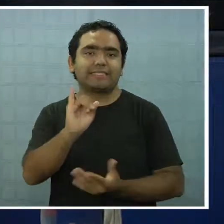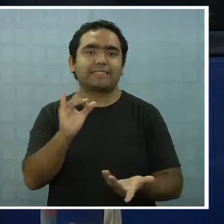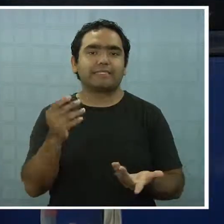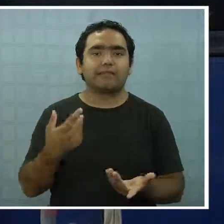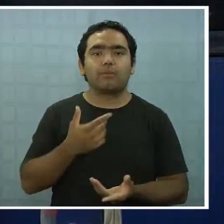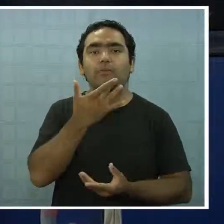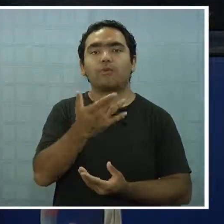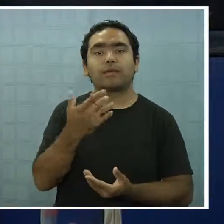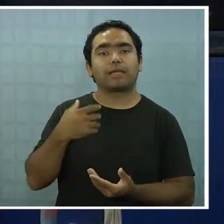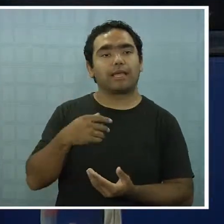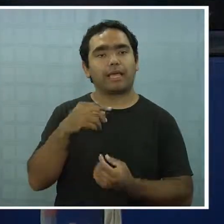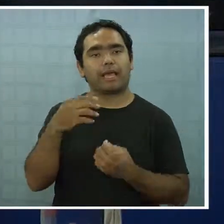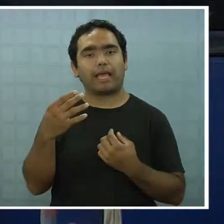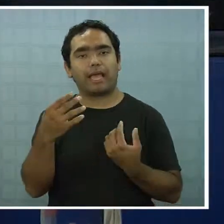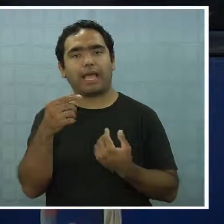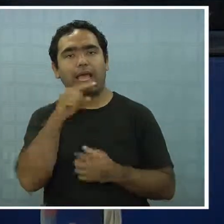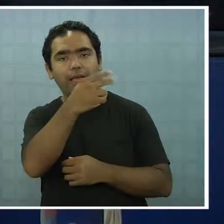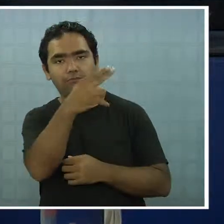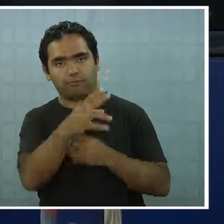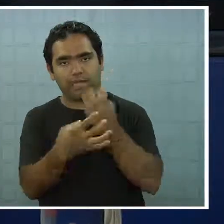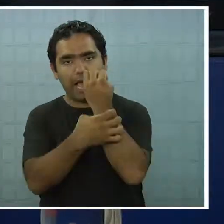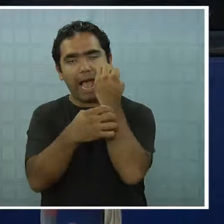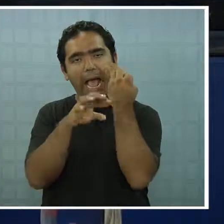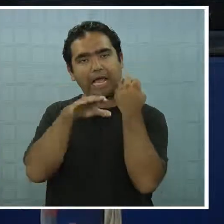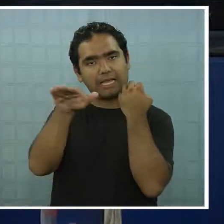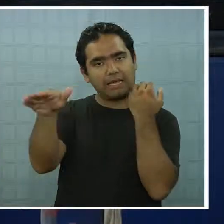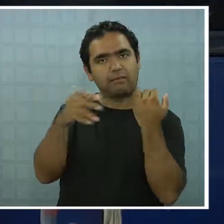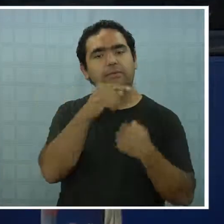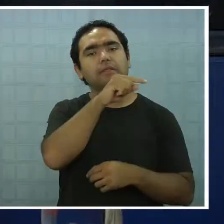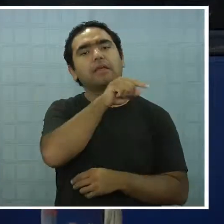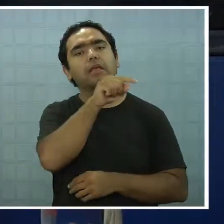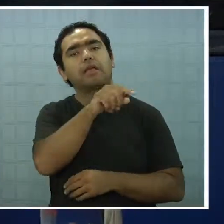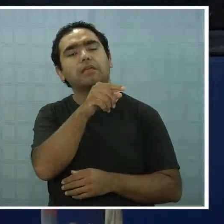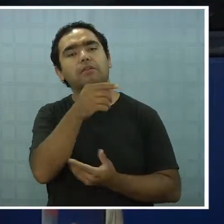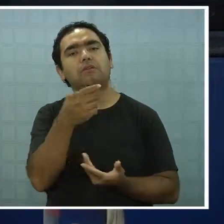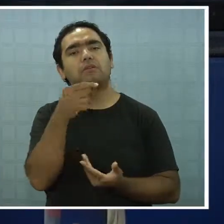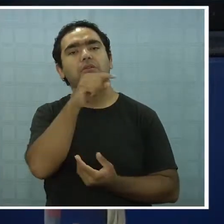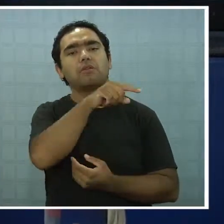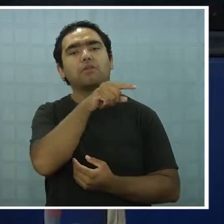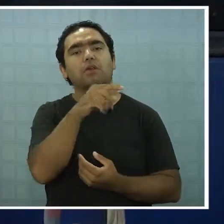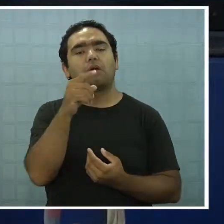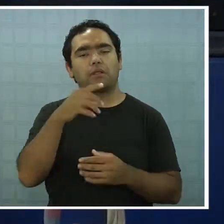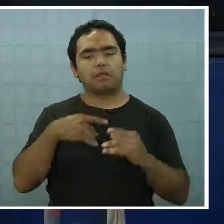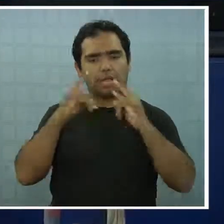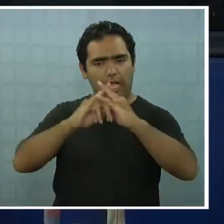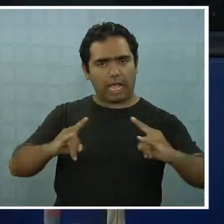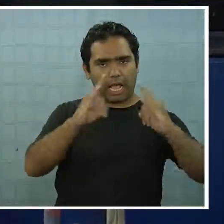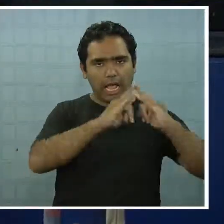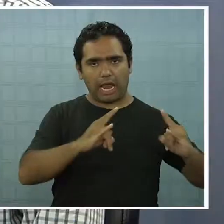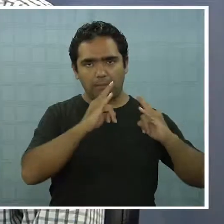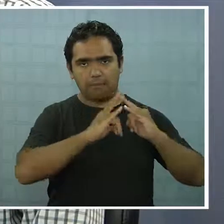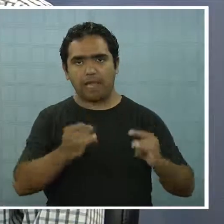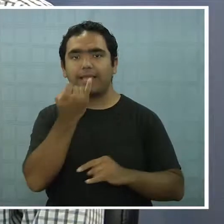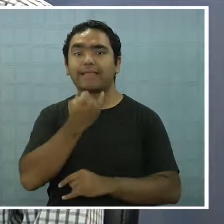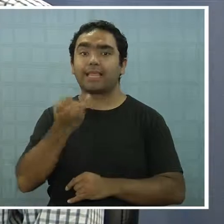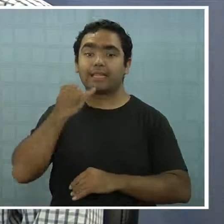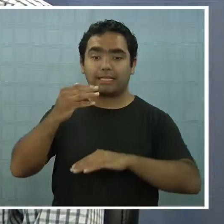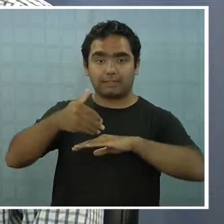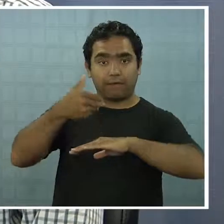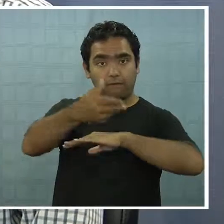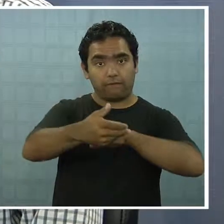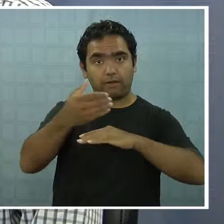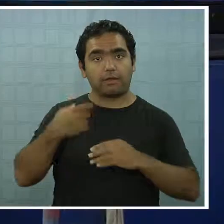atacameños y atacameñas se organizaron, tenían unas carpas a la salida de la intendencia donde la gente, la población civil iba a